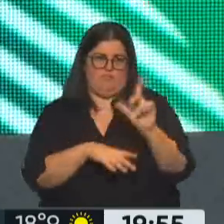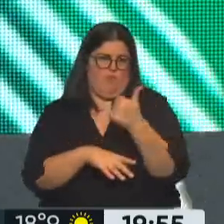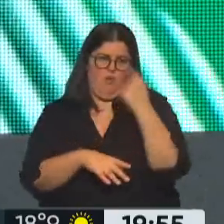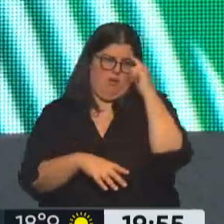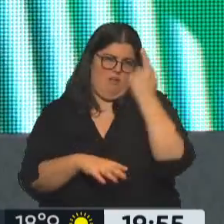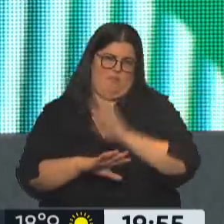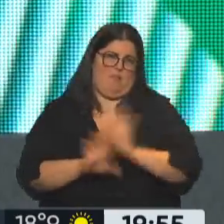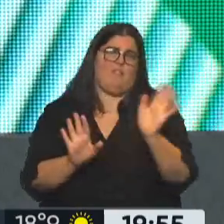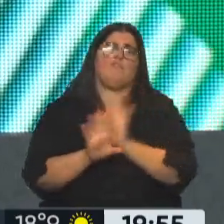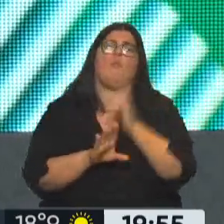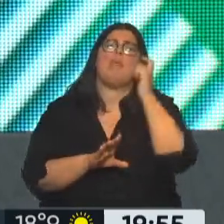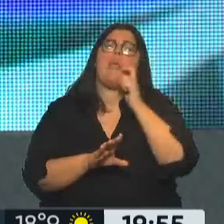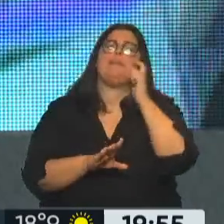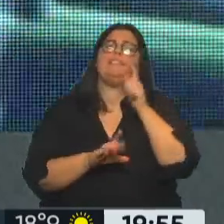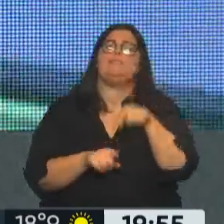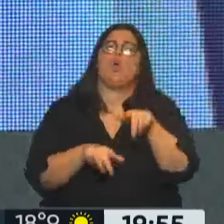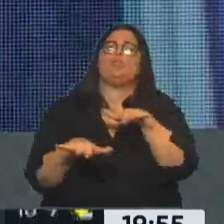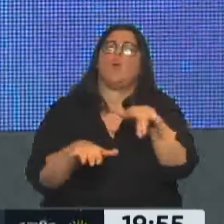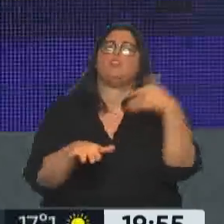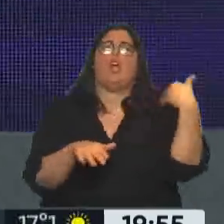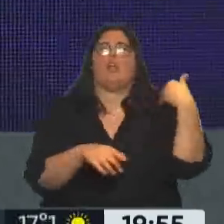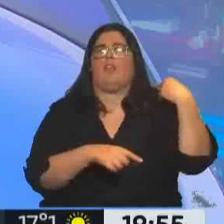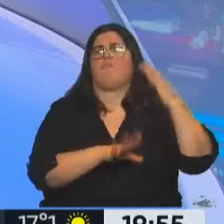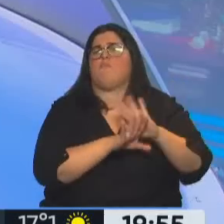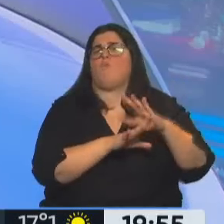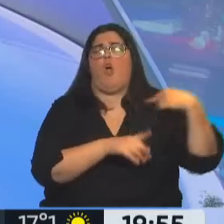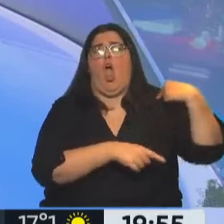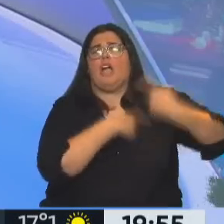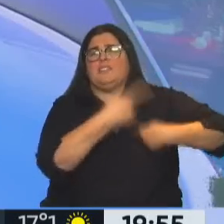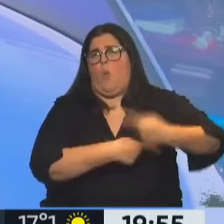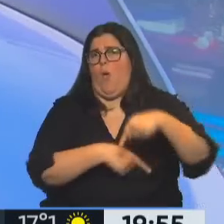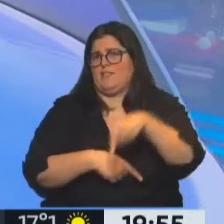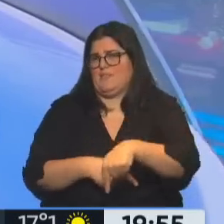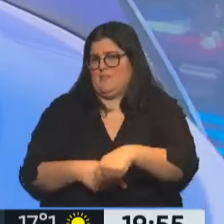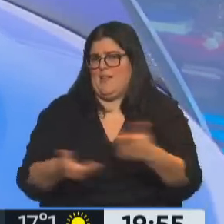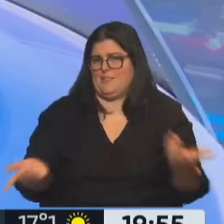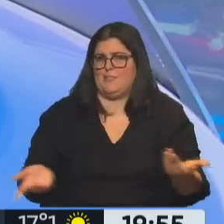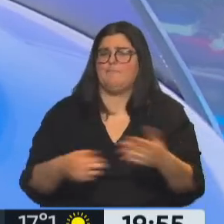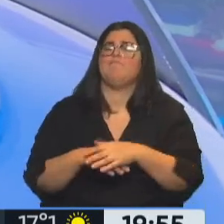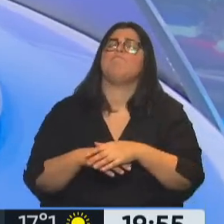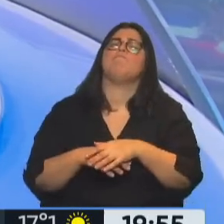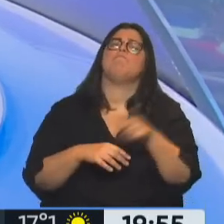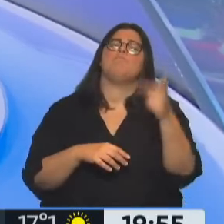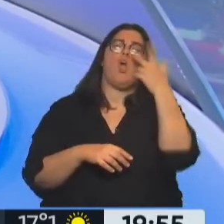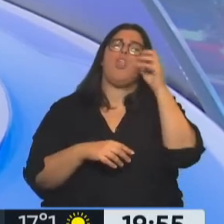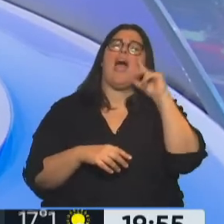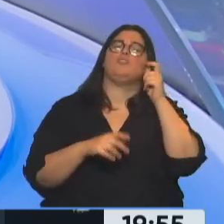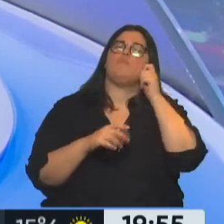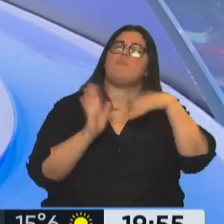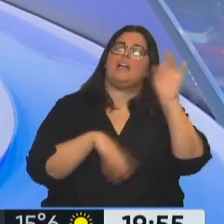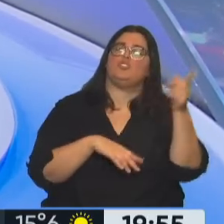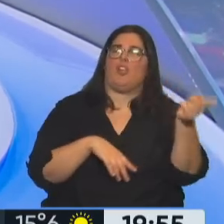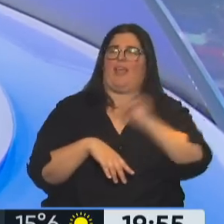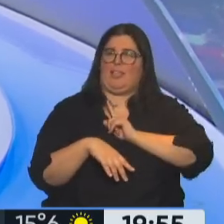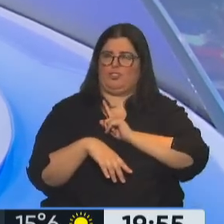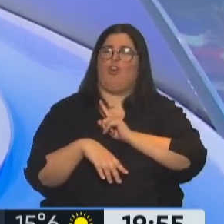que es otra de las herencias del menemismo, porque yo me acuerdo, no sé que Horacio es tan mayor como yo me acuerdo que este debate lo empezó Pablo Guidotti, si